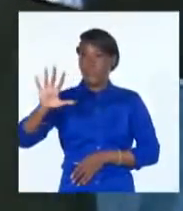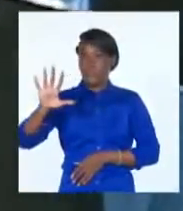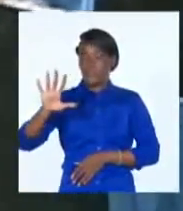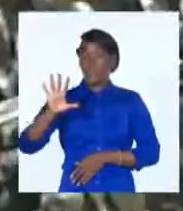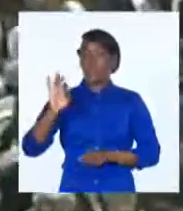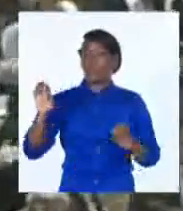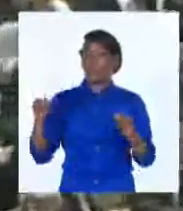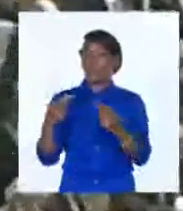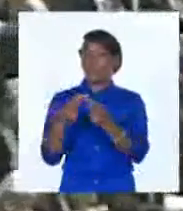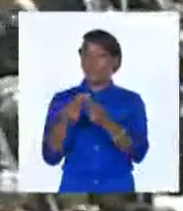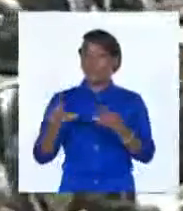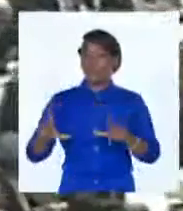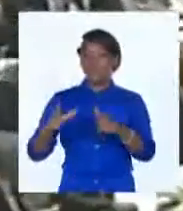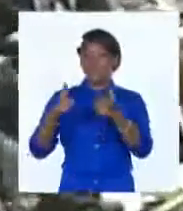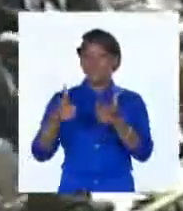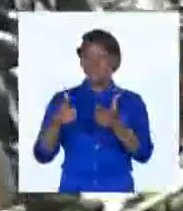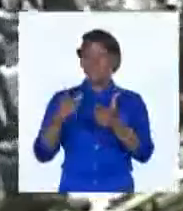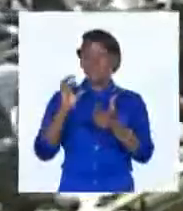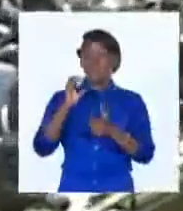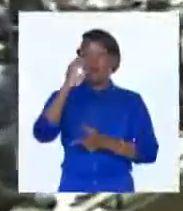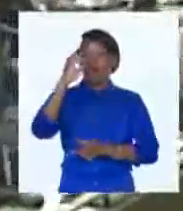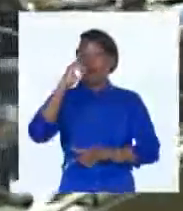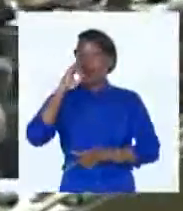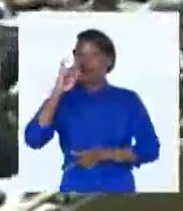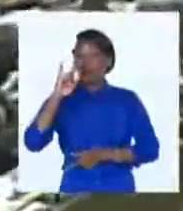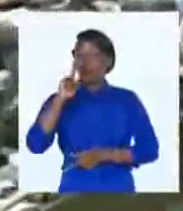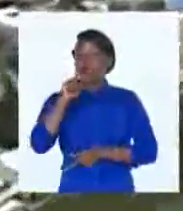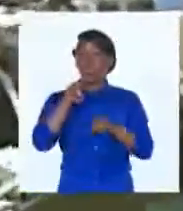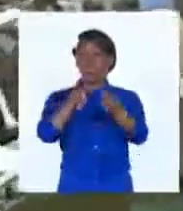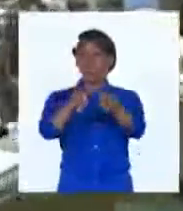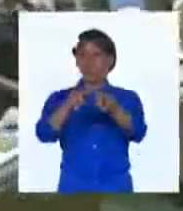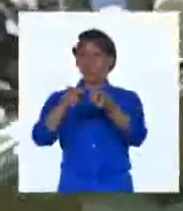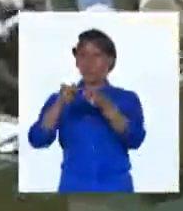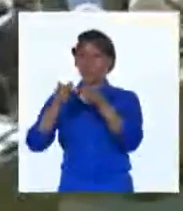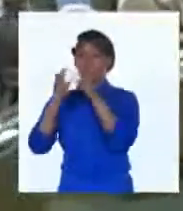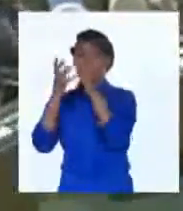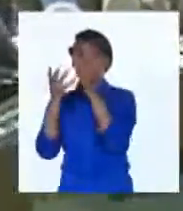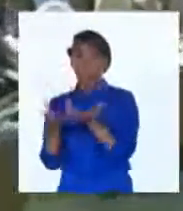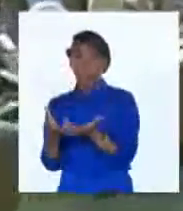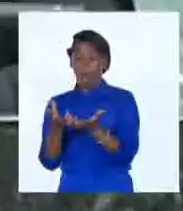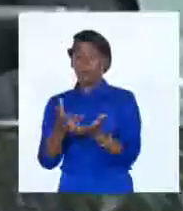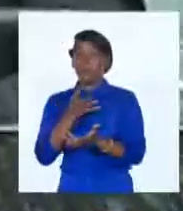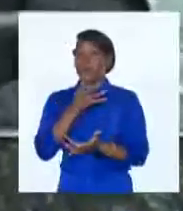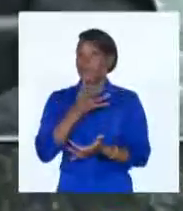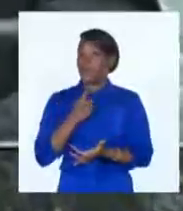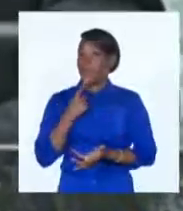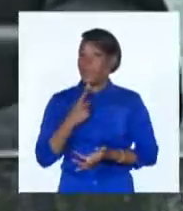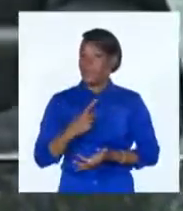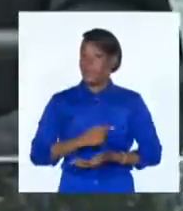Unidas. Ante más de 140 jefes de Estado, el líder cubano pronunció tal vez una de sus